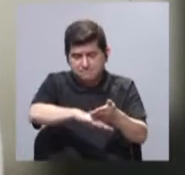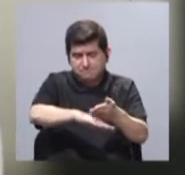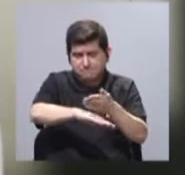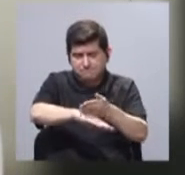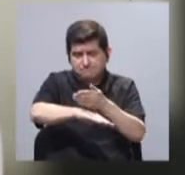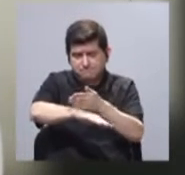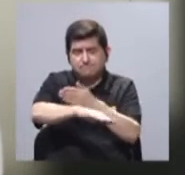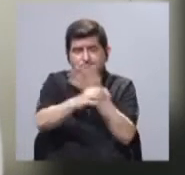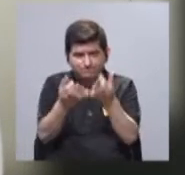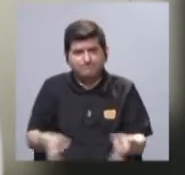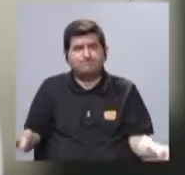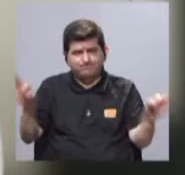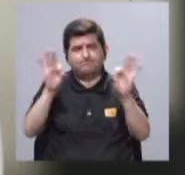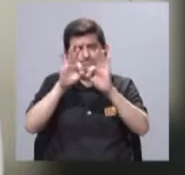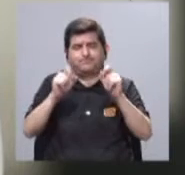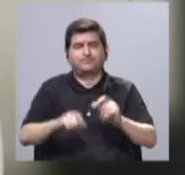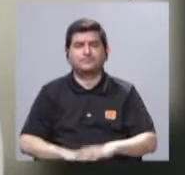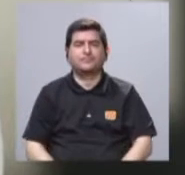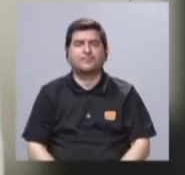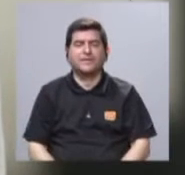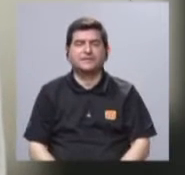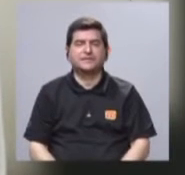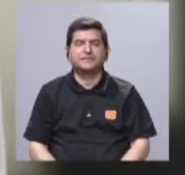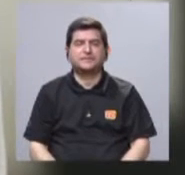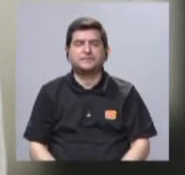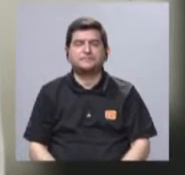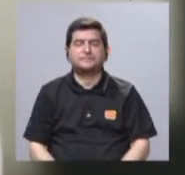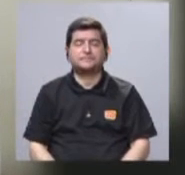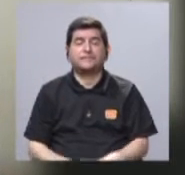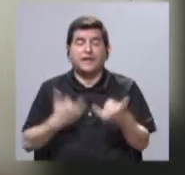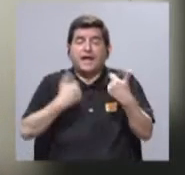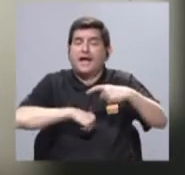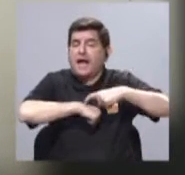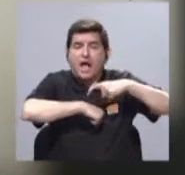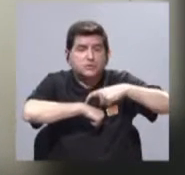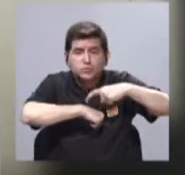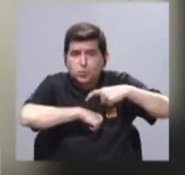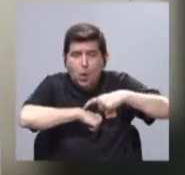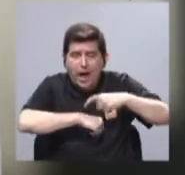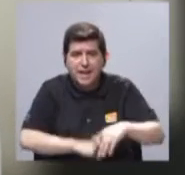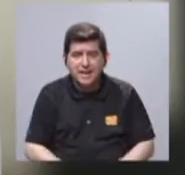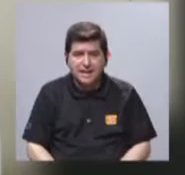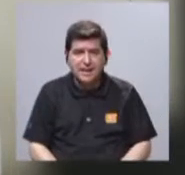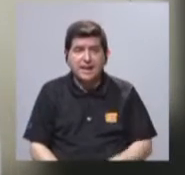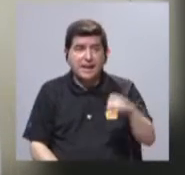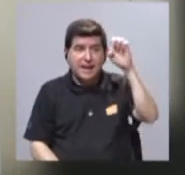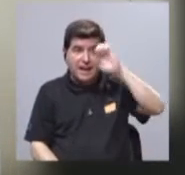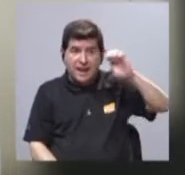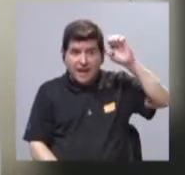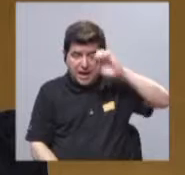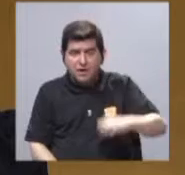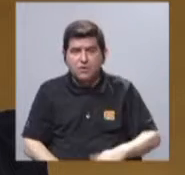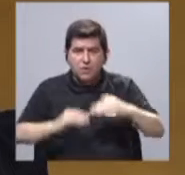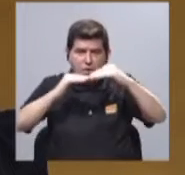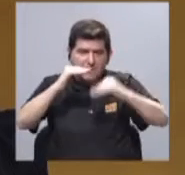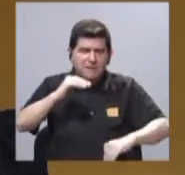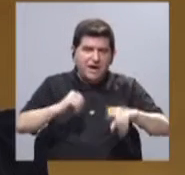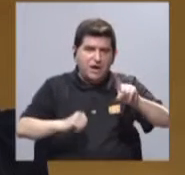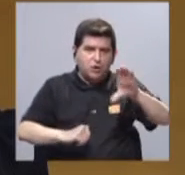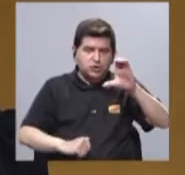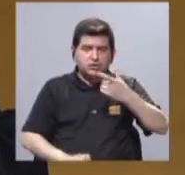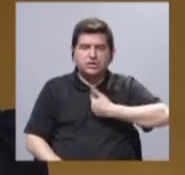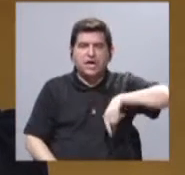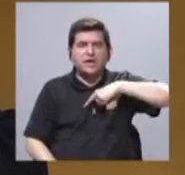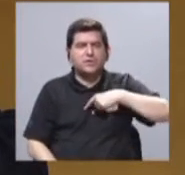de forma importante y de momento pues uno pues está con tasas por debajo de 100